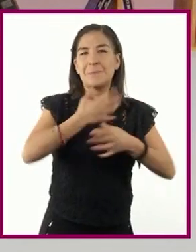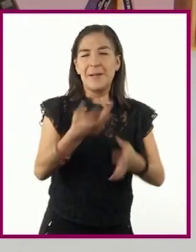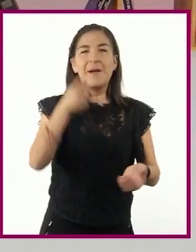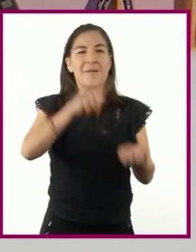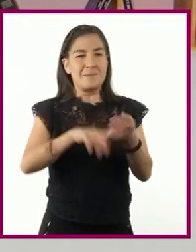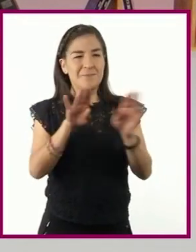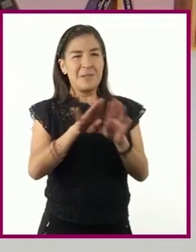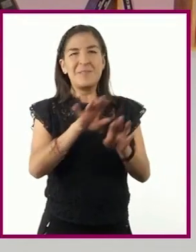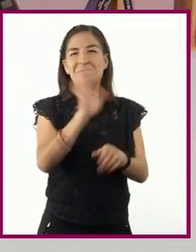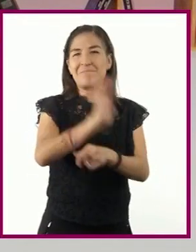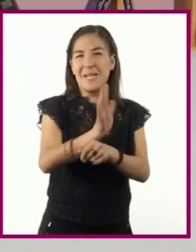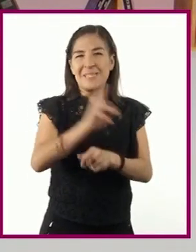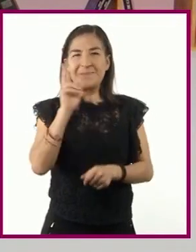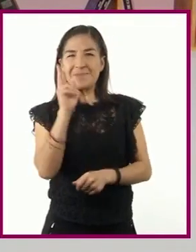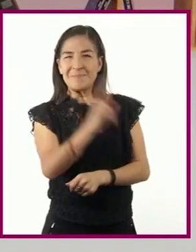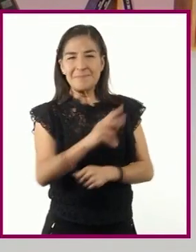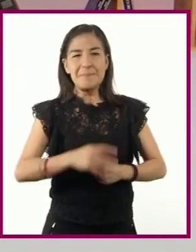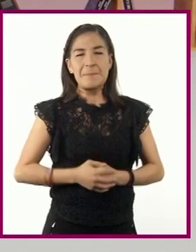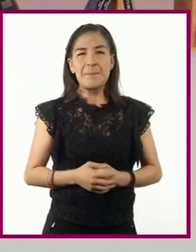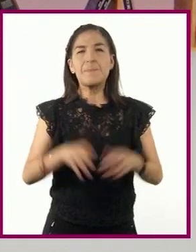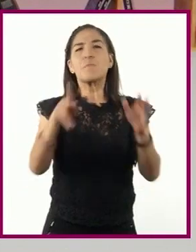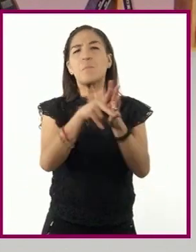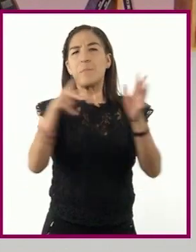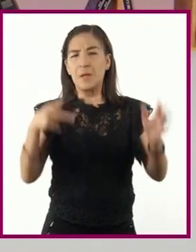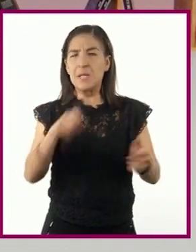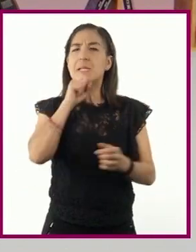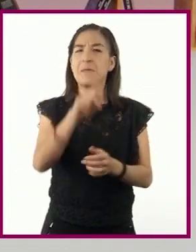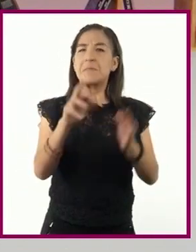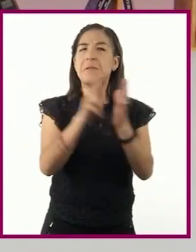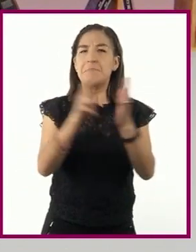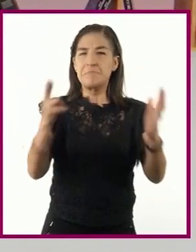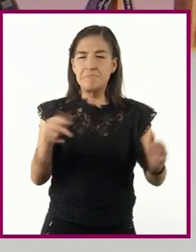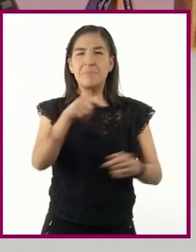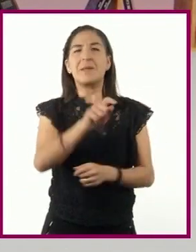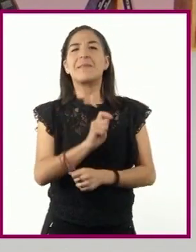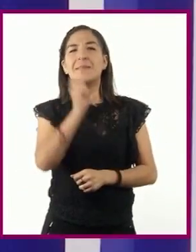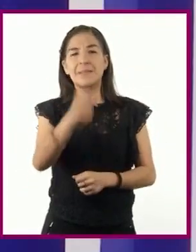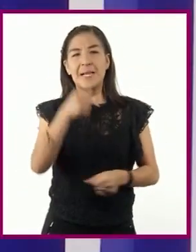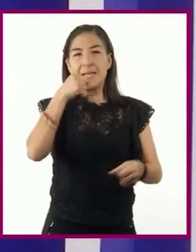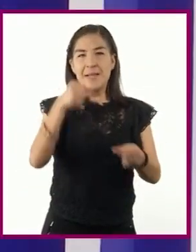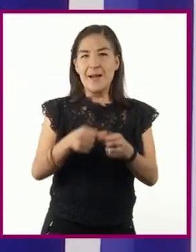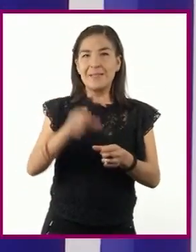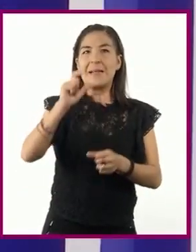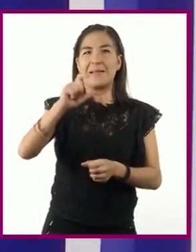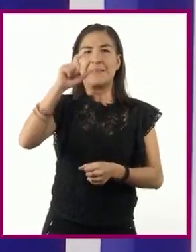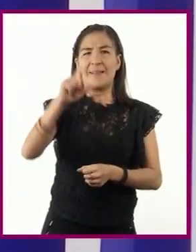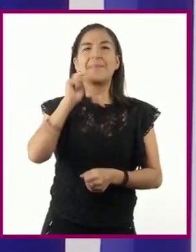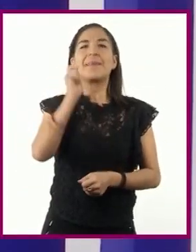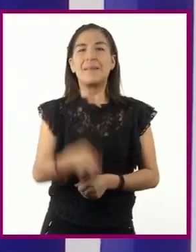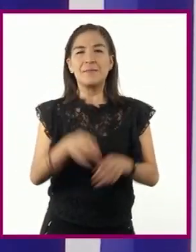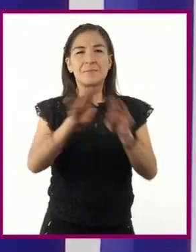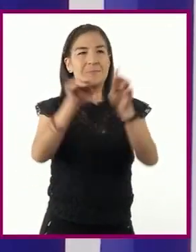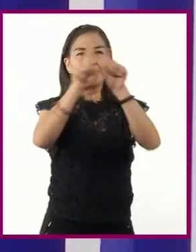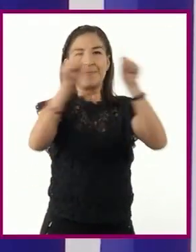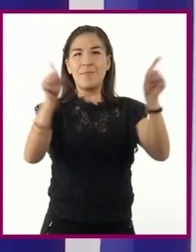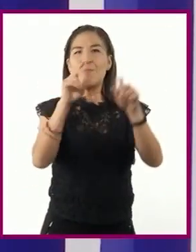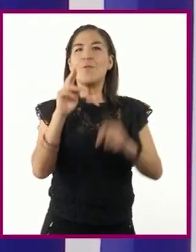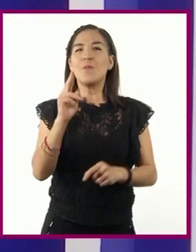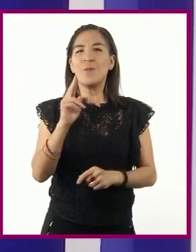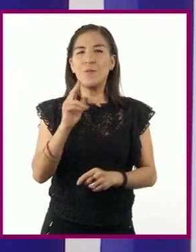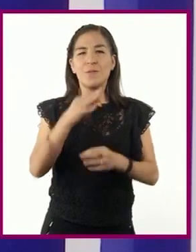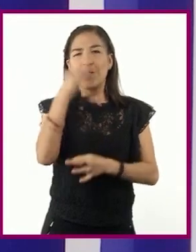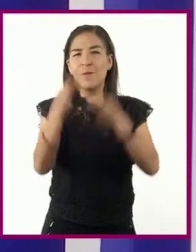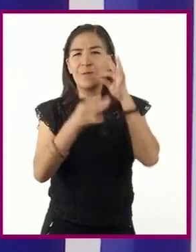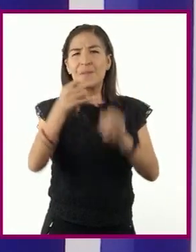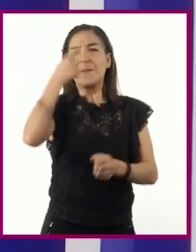las películas mismas. Los periódicos y las revistas suelen poner en letras más grandes los encabezados de las noticias que